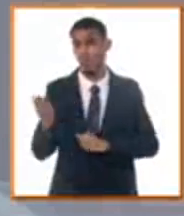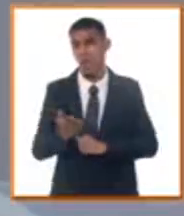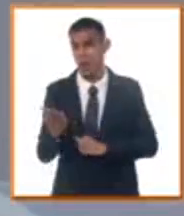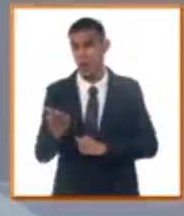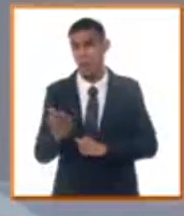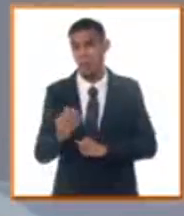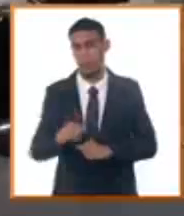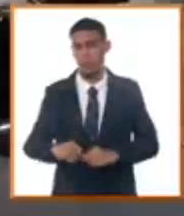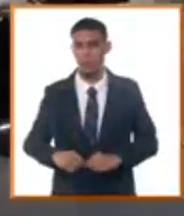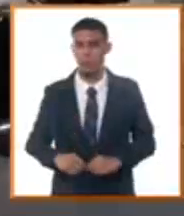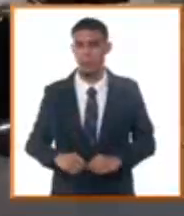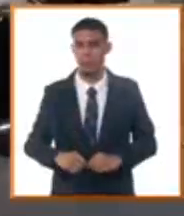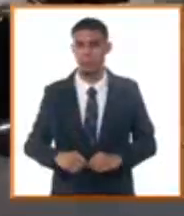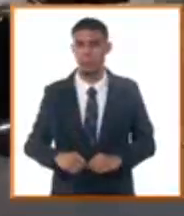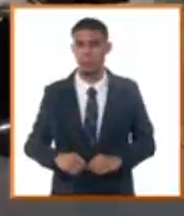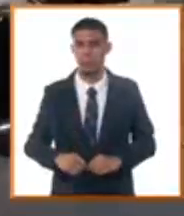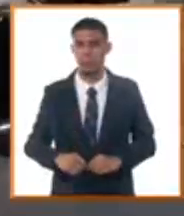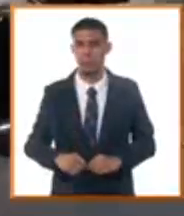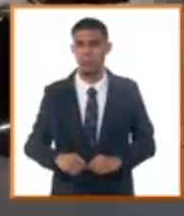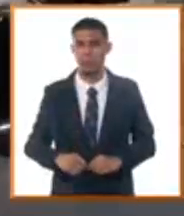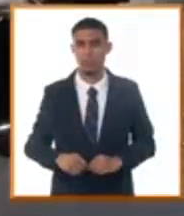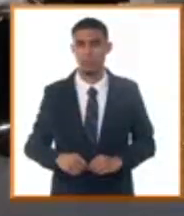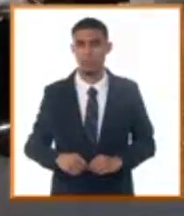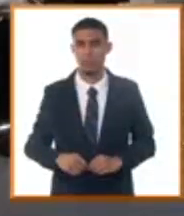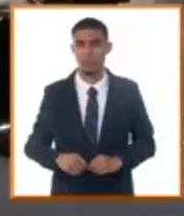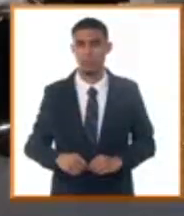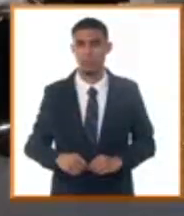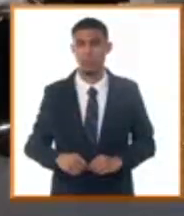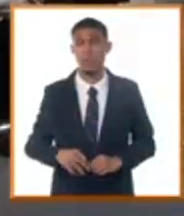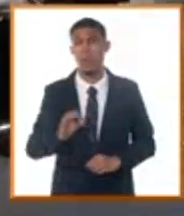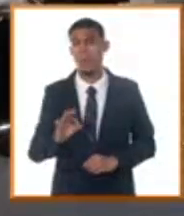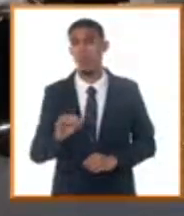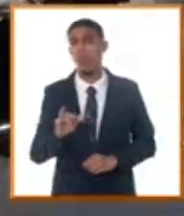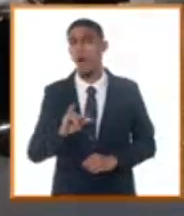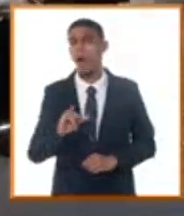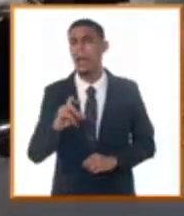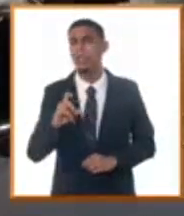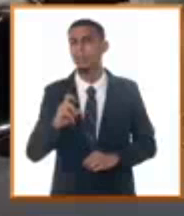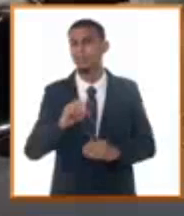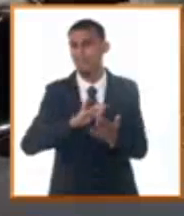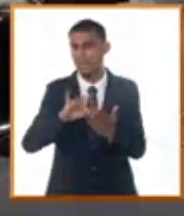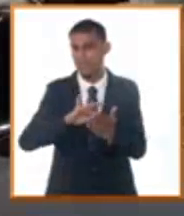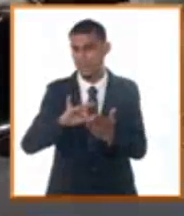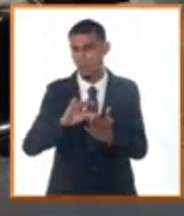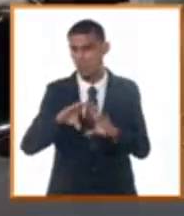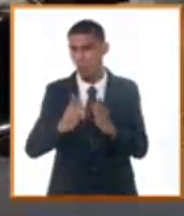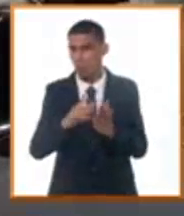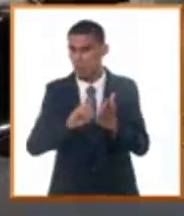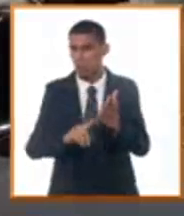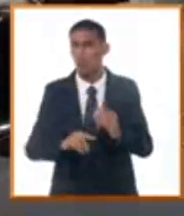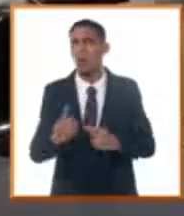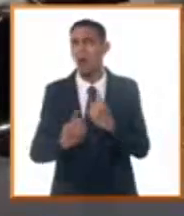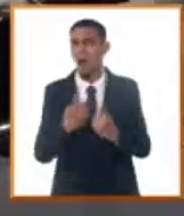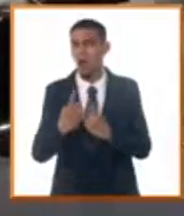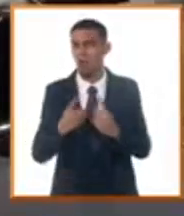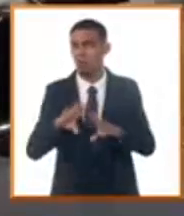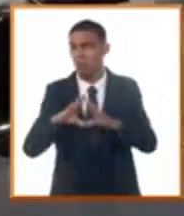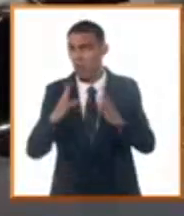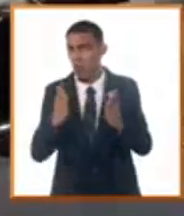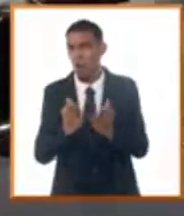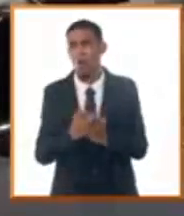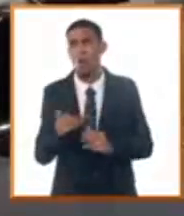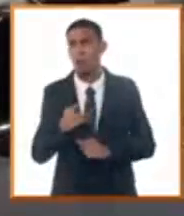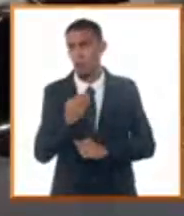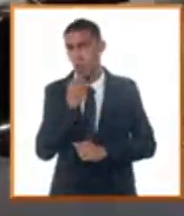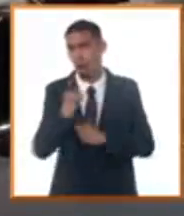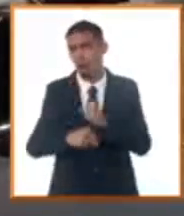empeño. Y si hay un sector que, por supuesto, puede empujar el comercio electrónico, es el comercio, o sea, todo el sector del comercio interior en el